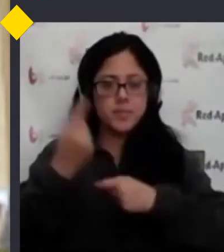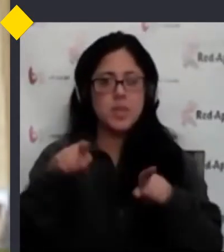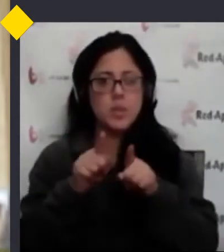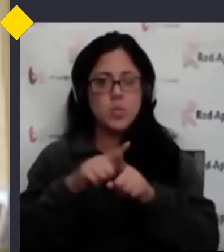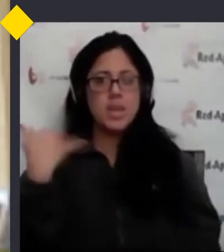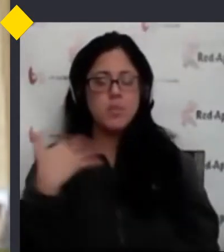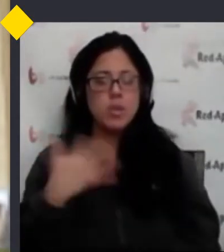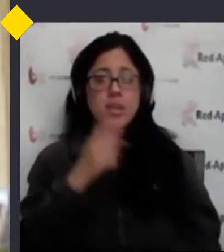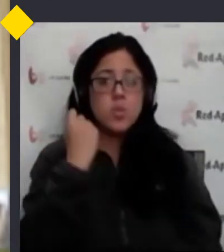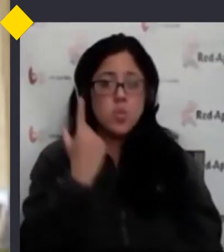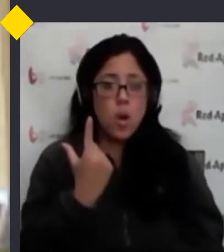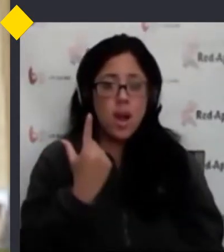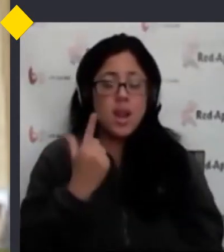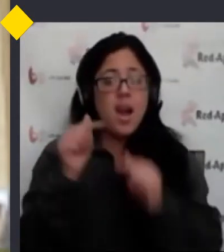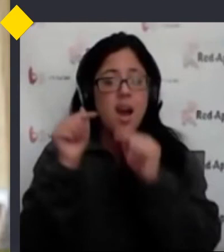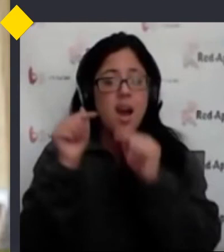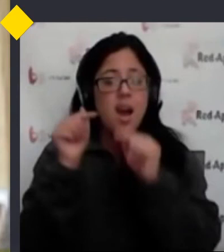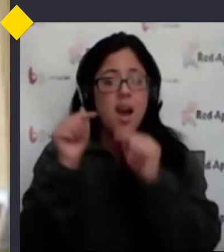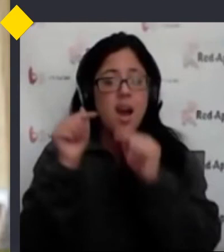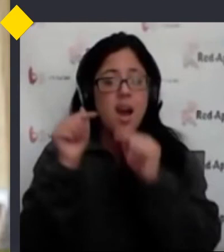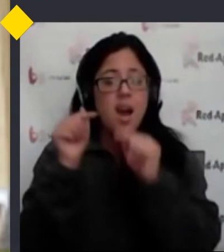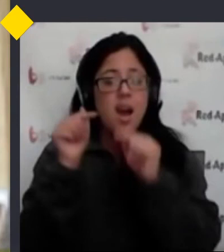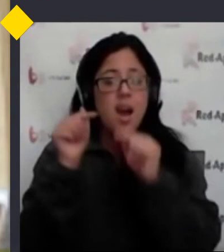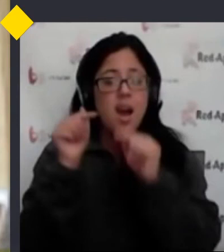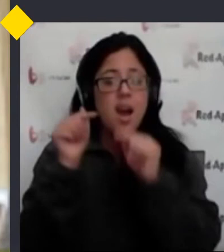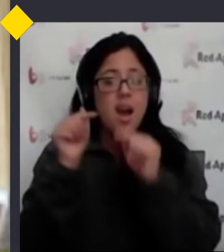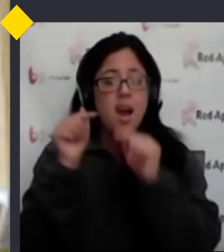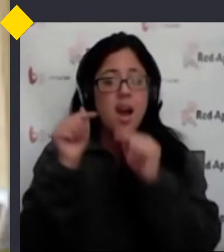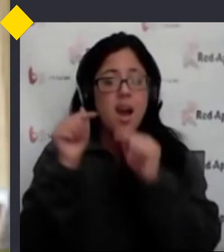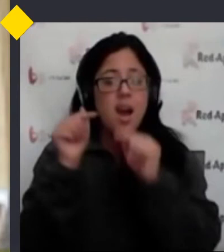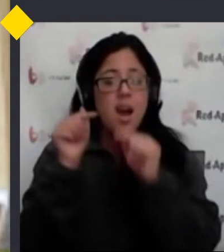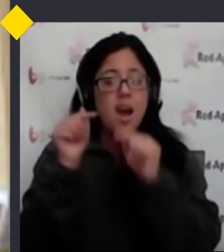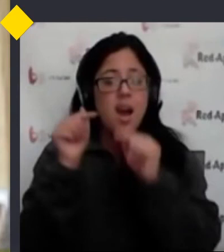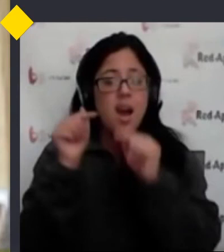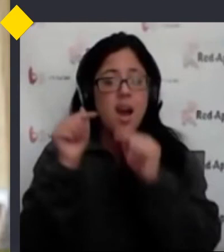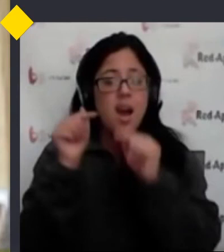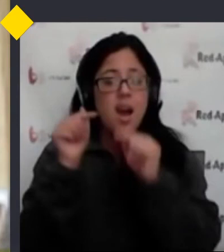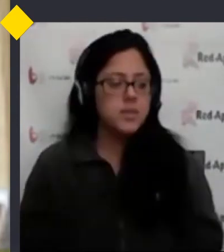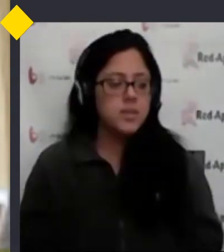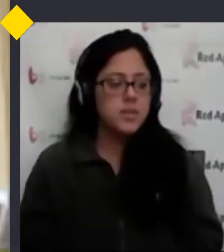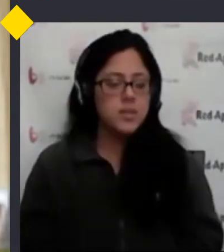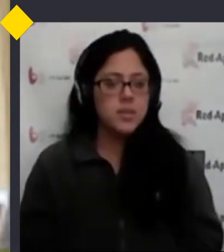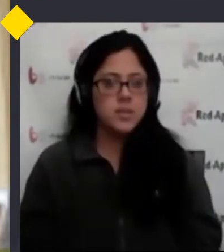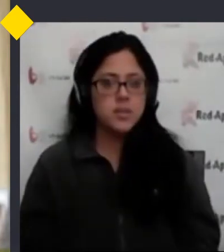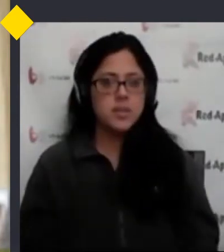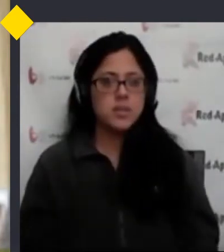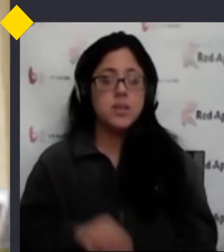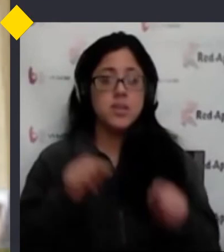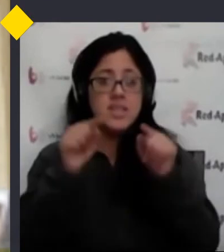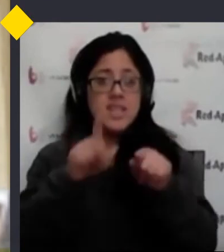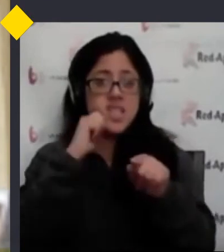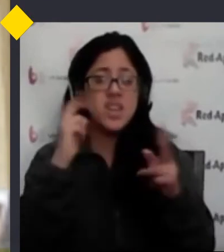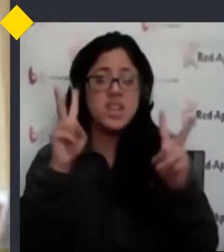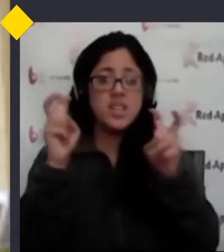el retail, lo que ha sido al menos mi experiencia, es una de las industrias que más favorece el tema de la